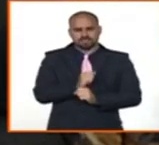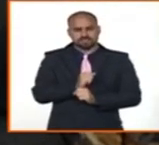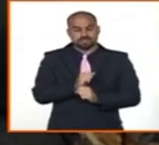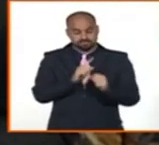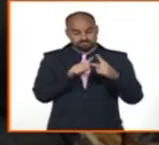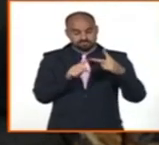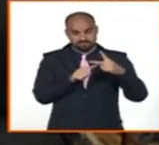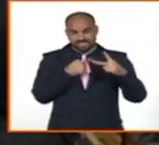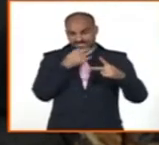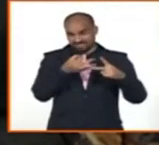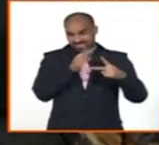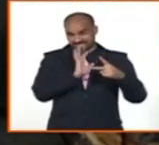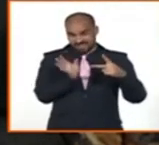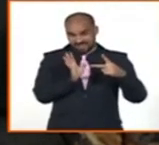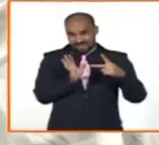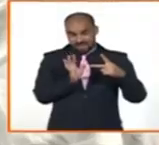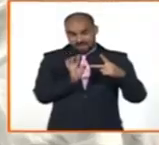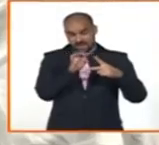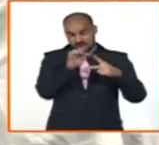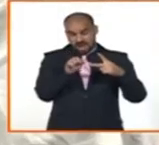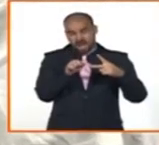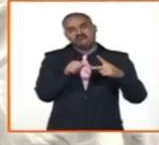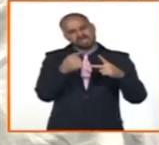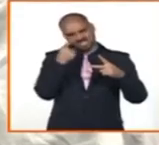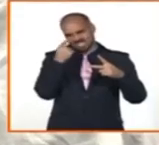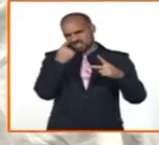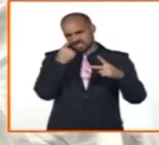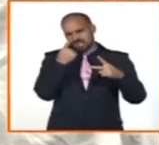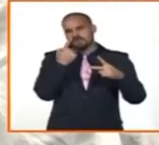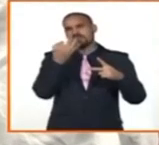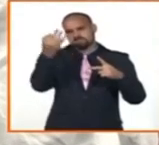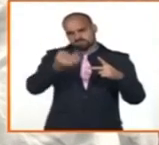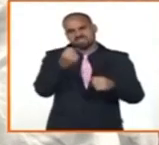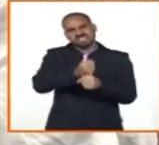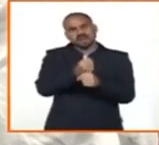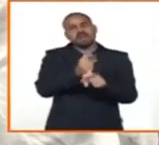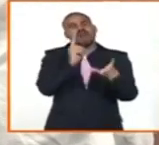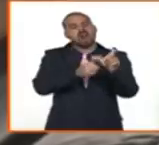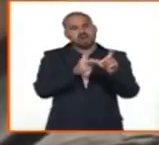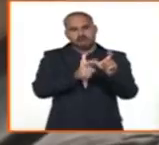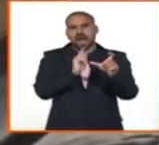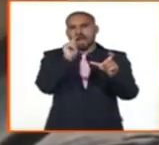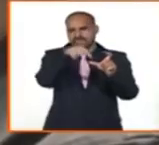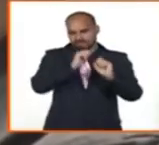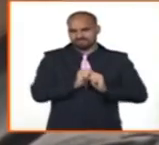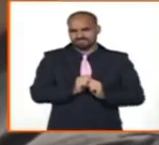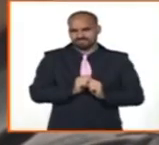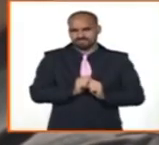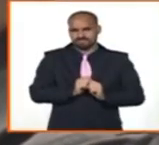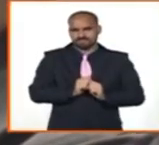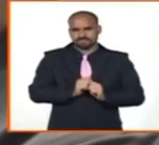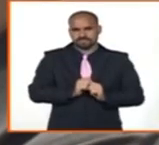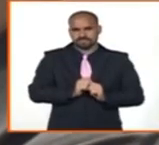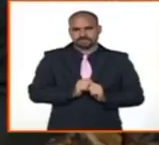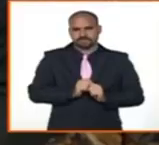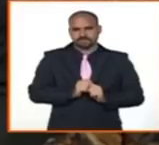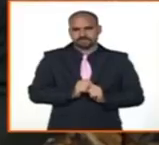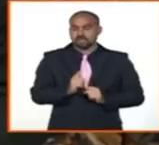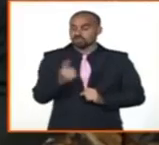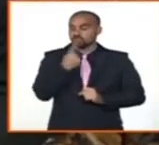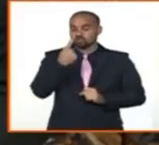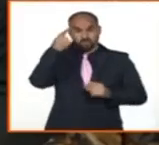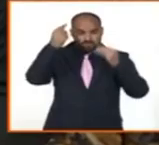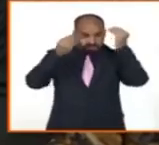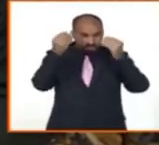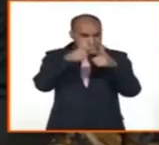que demuestran el tema del marxismo. El análisis que predomina en nosotros es el análisis marxista,